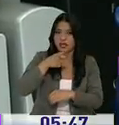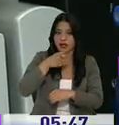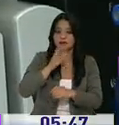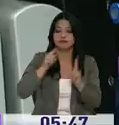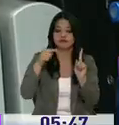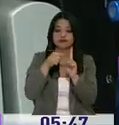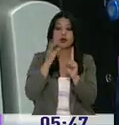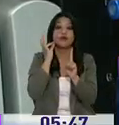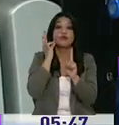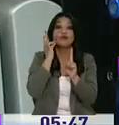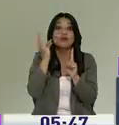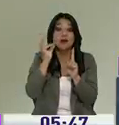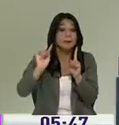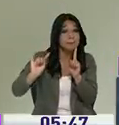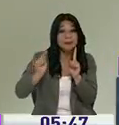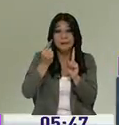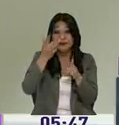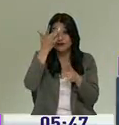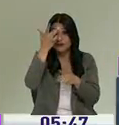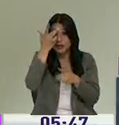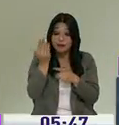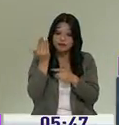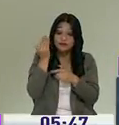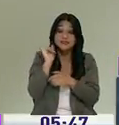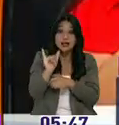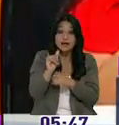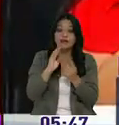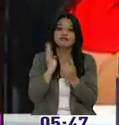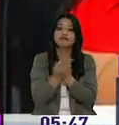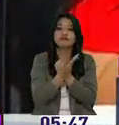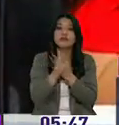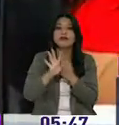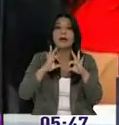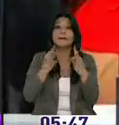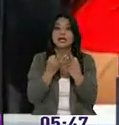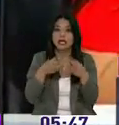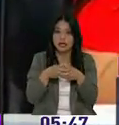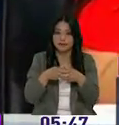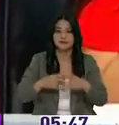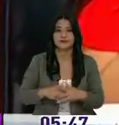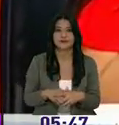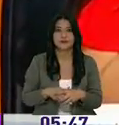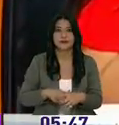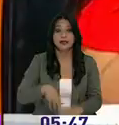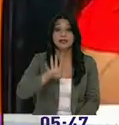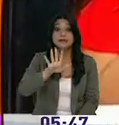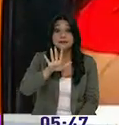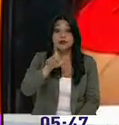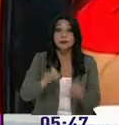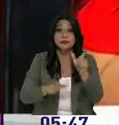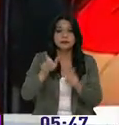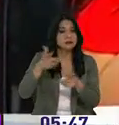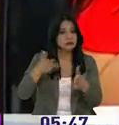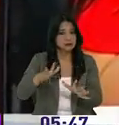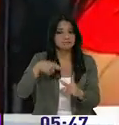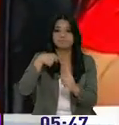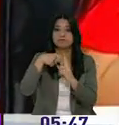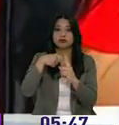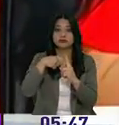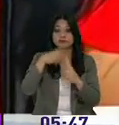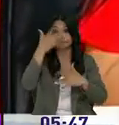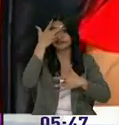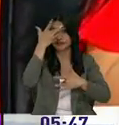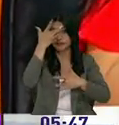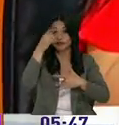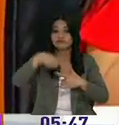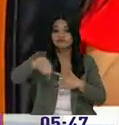familiar primario del primer caso reportado este sábado. De estos 5 casos positivos, ellos no